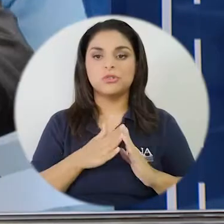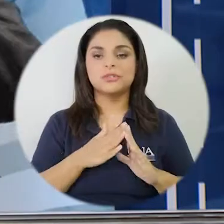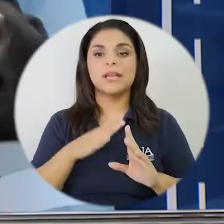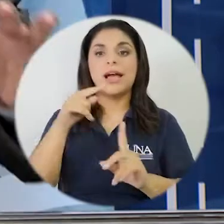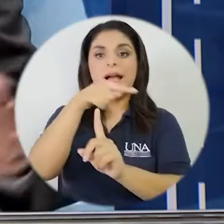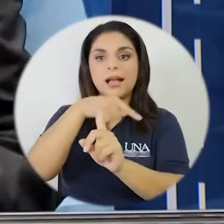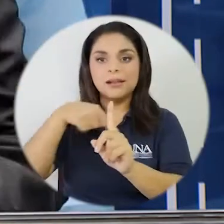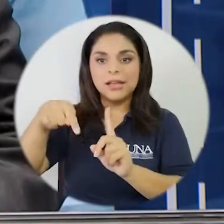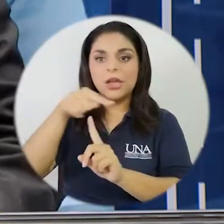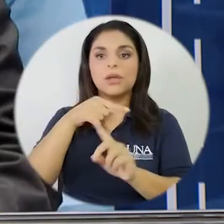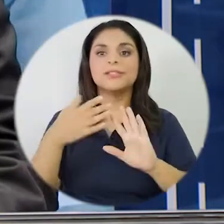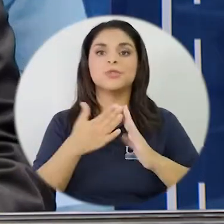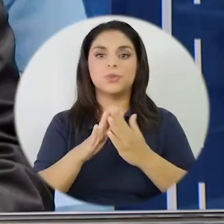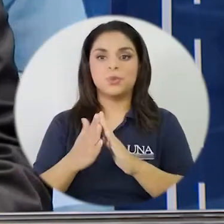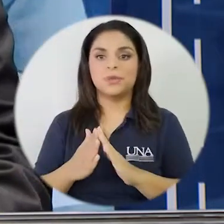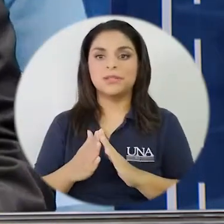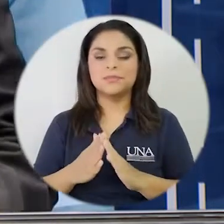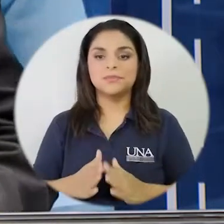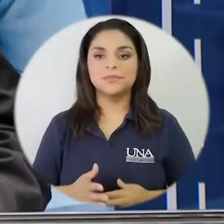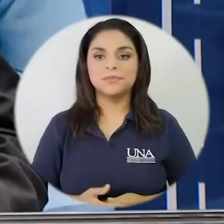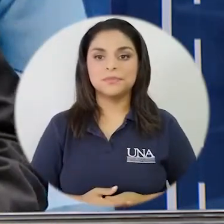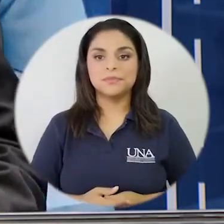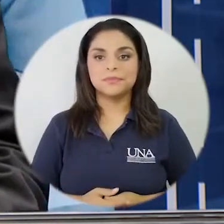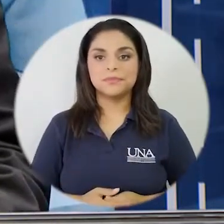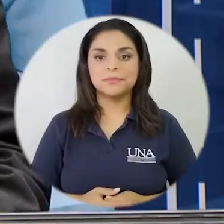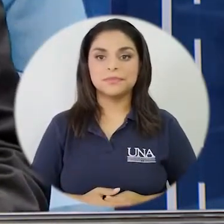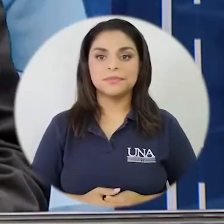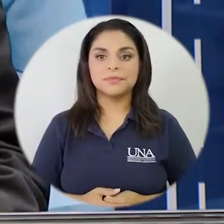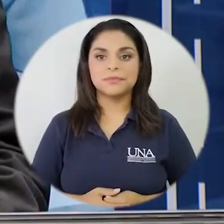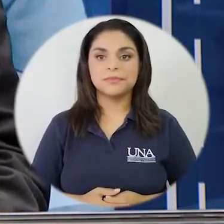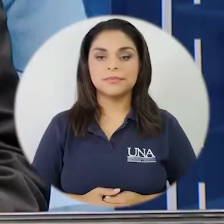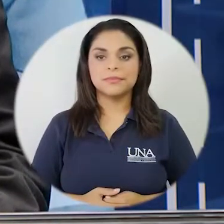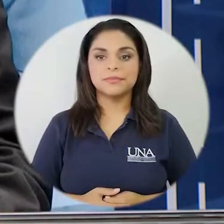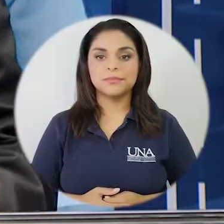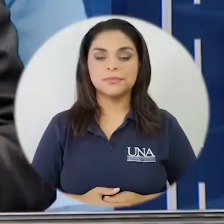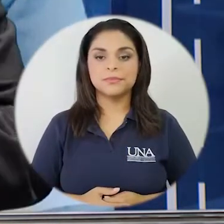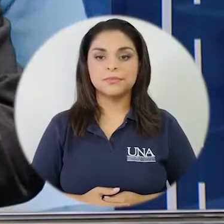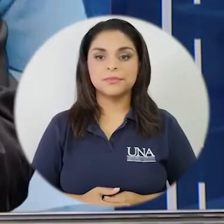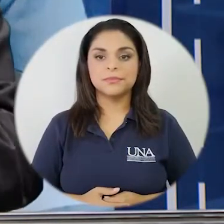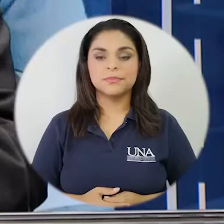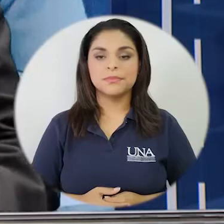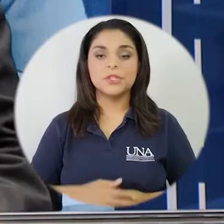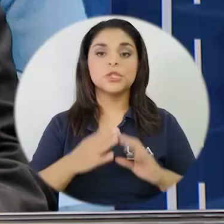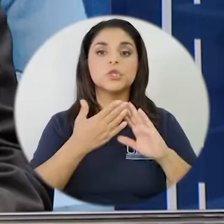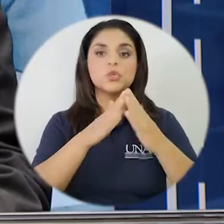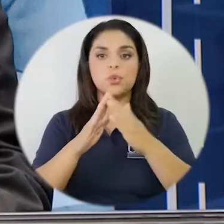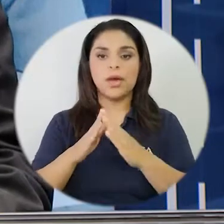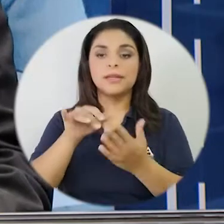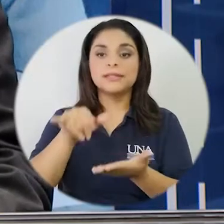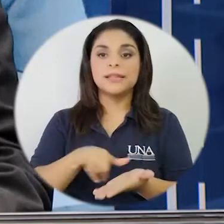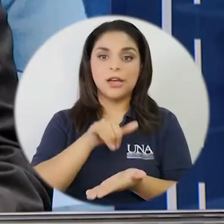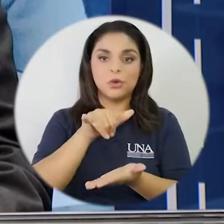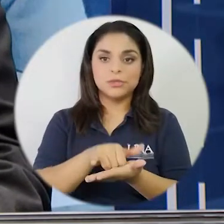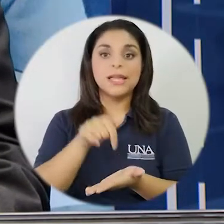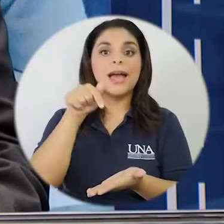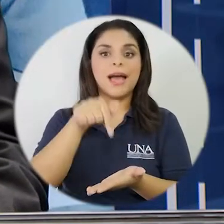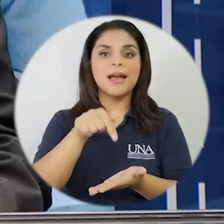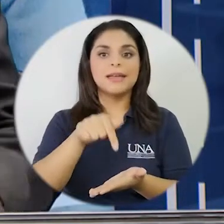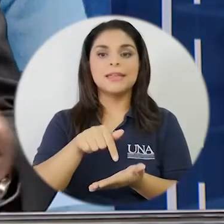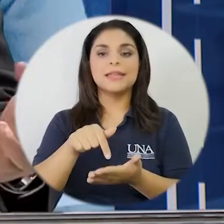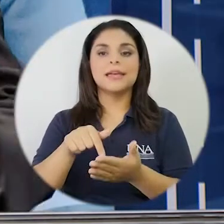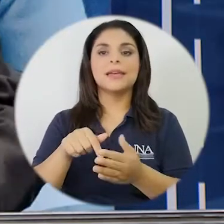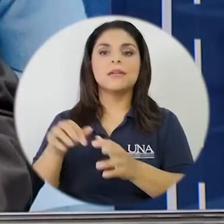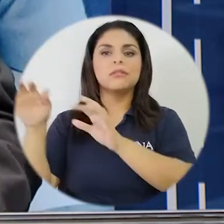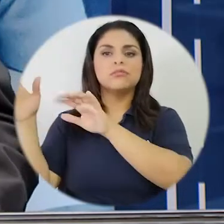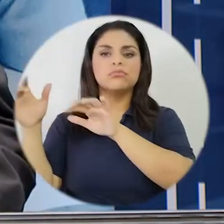los diferentes barrios alrededor de la ciudad. En este caso, los alrededor de la ciudad de San José, que